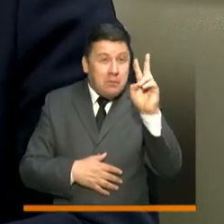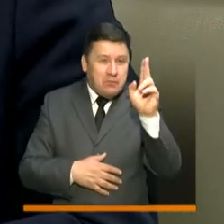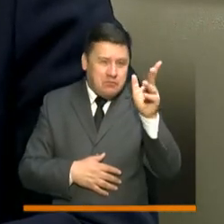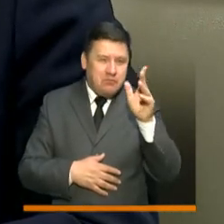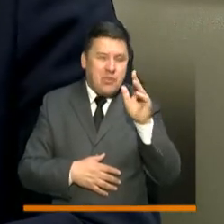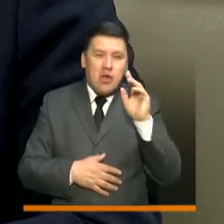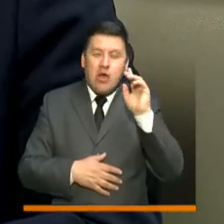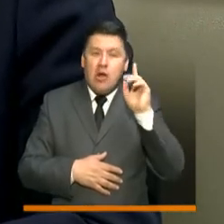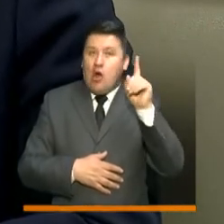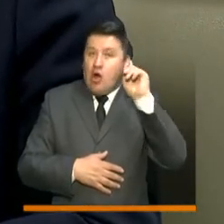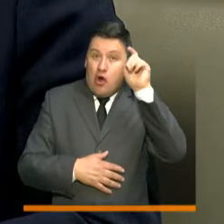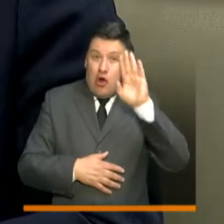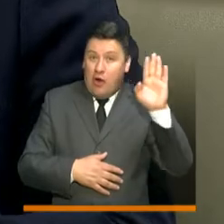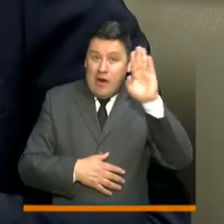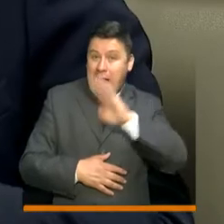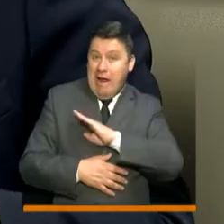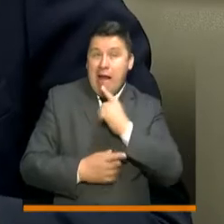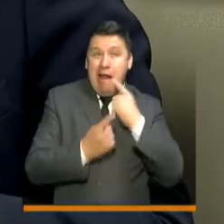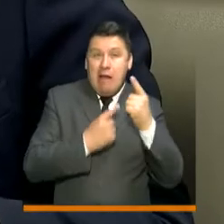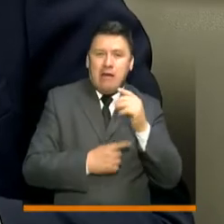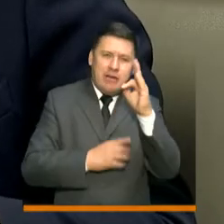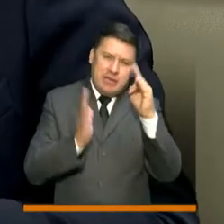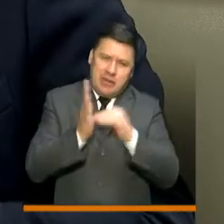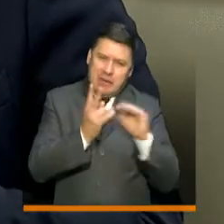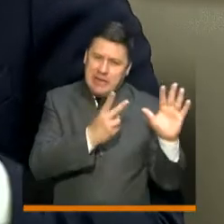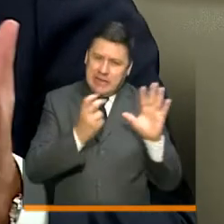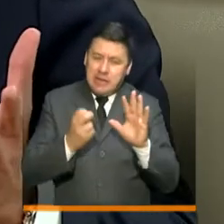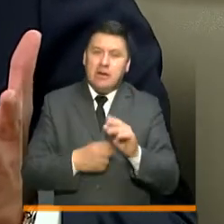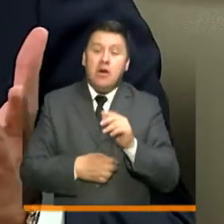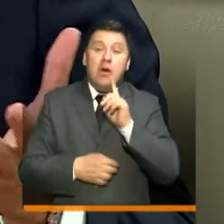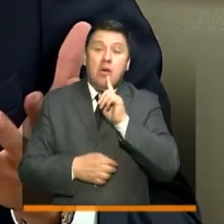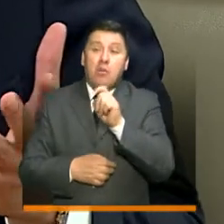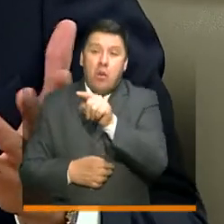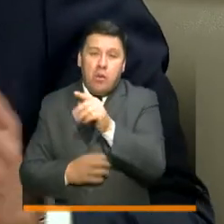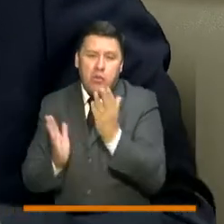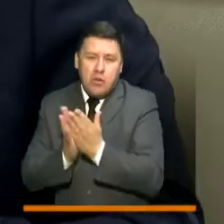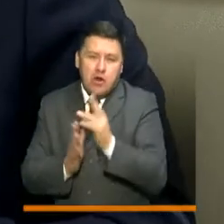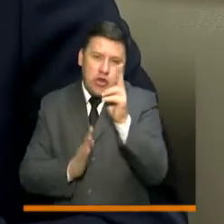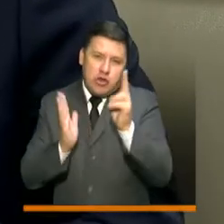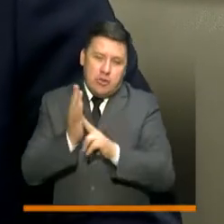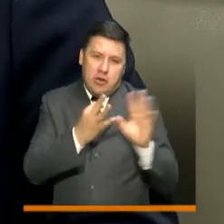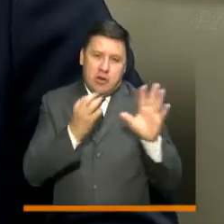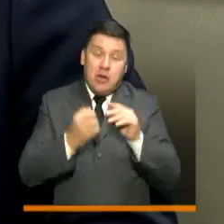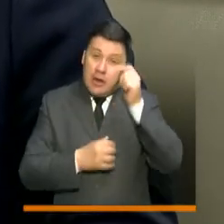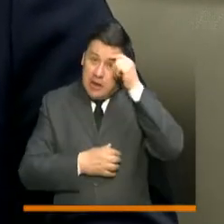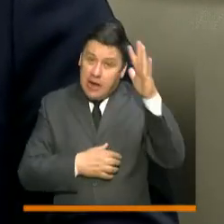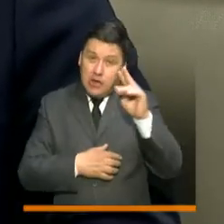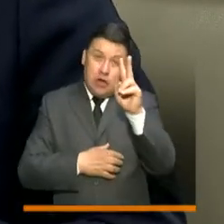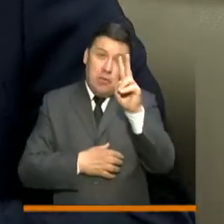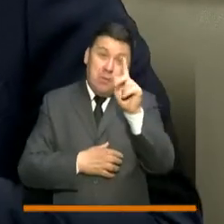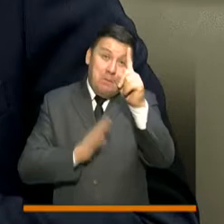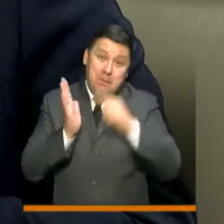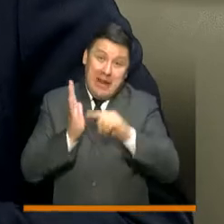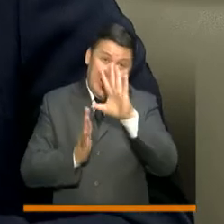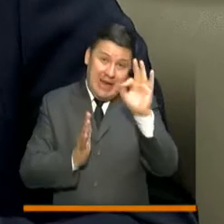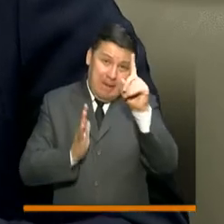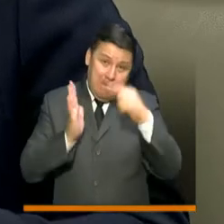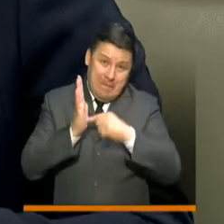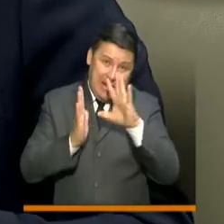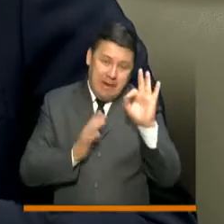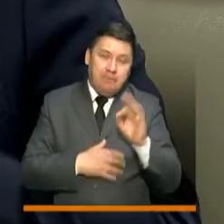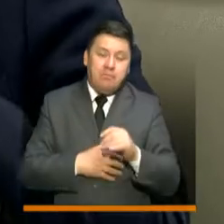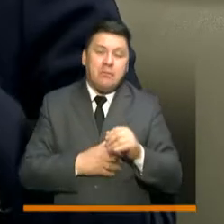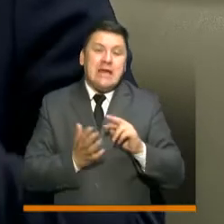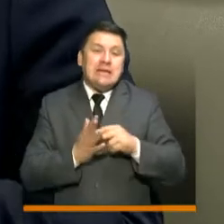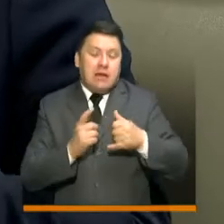intervención del señor voz de la gobernador y al alcalde 3700 bucaramanga 2800 cartagena 1.500 estamos en todo